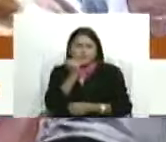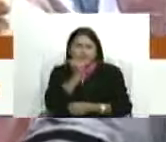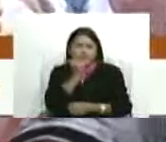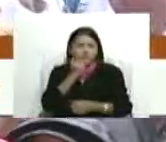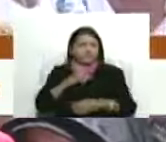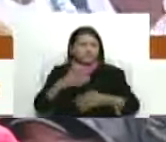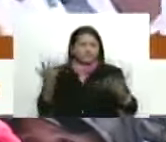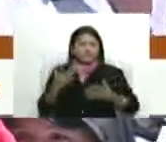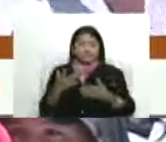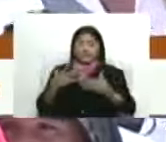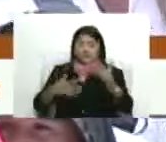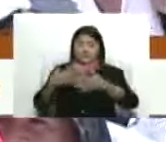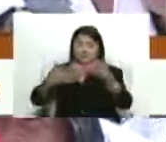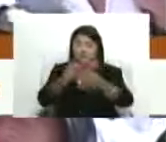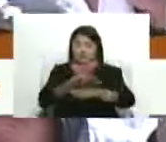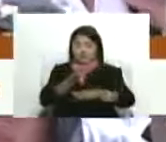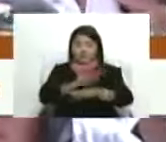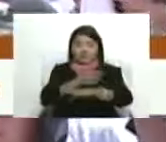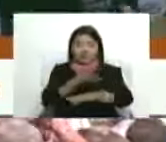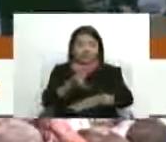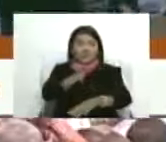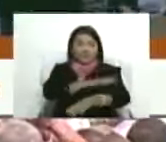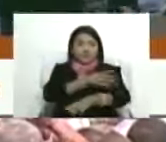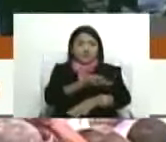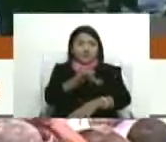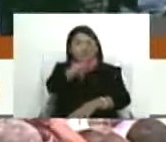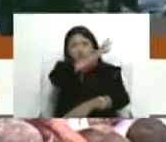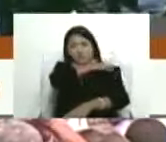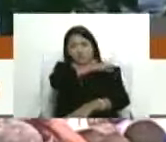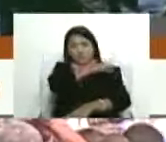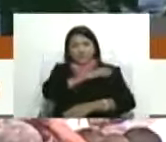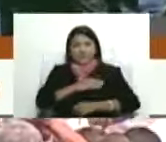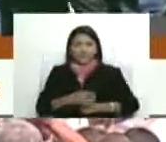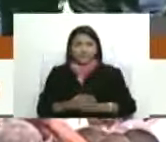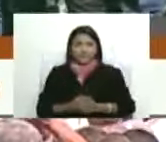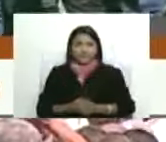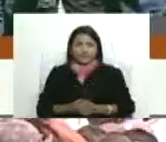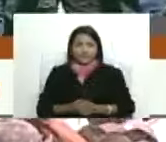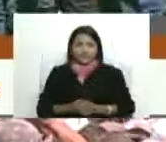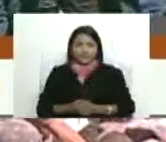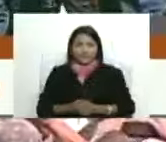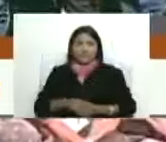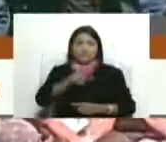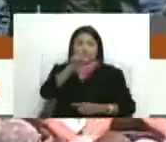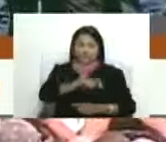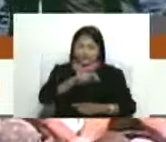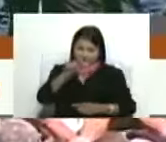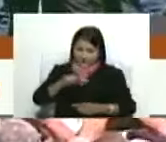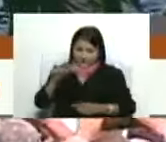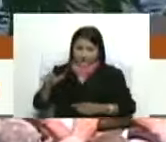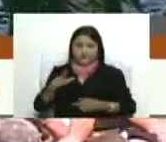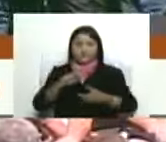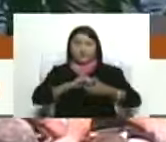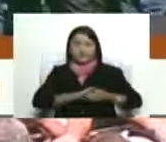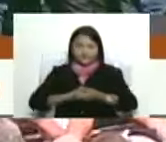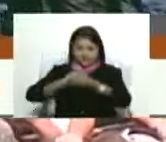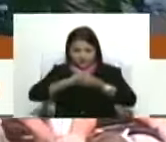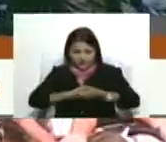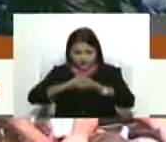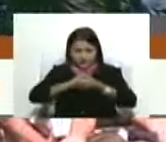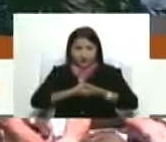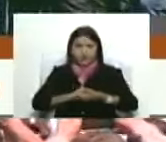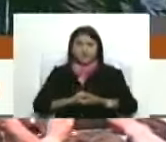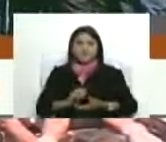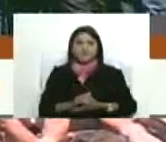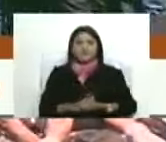ir escalando Esa fue queridas hermanas de Trujillo Esa fue